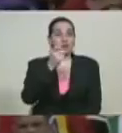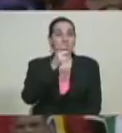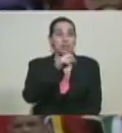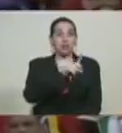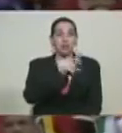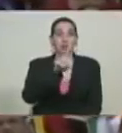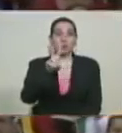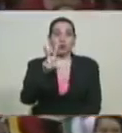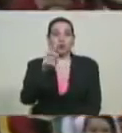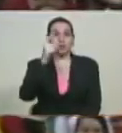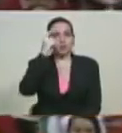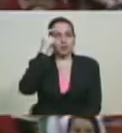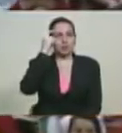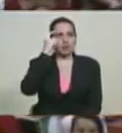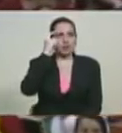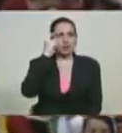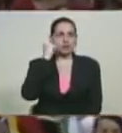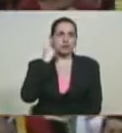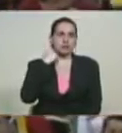12 días.